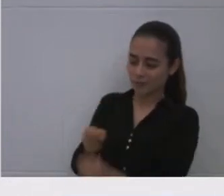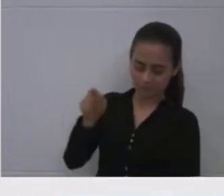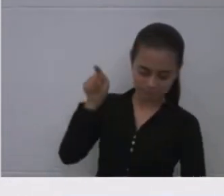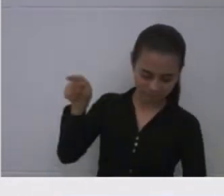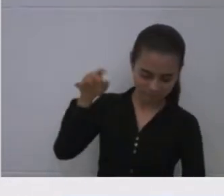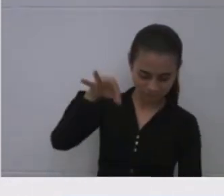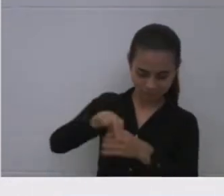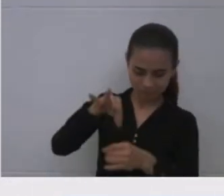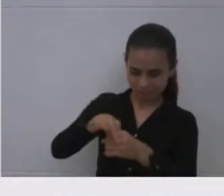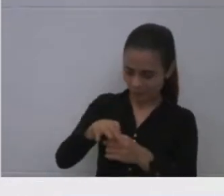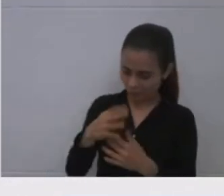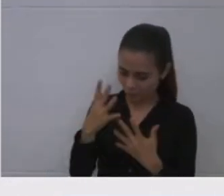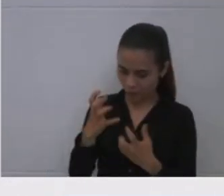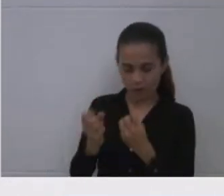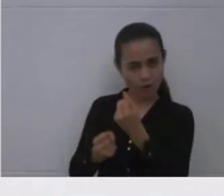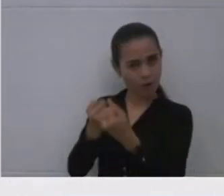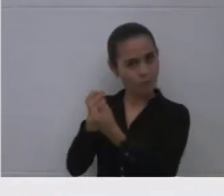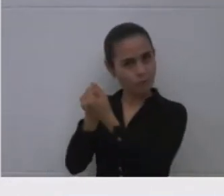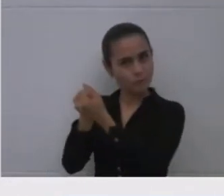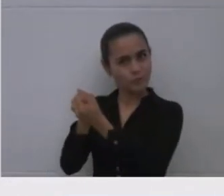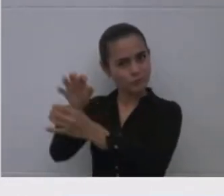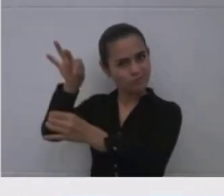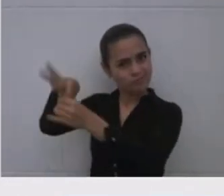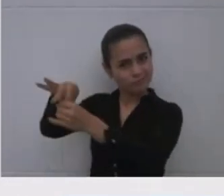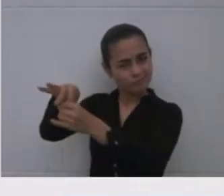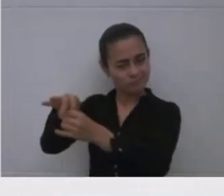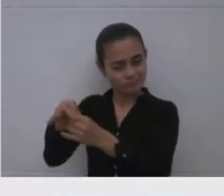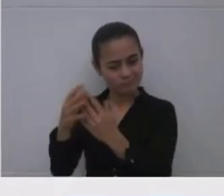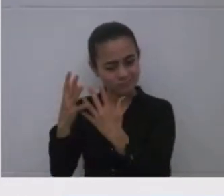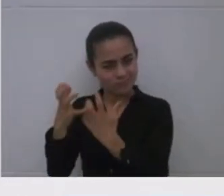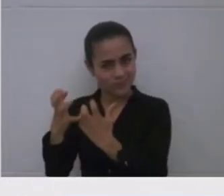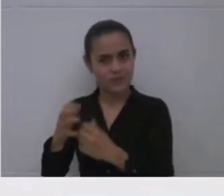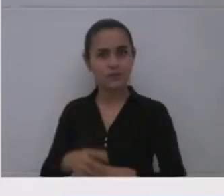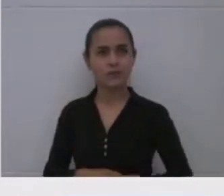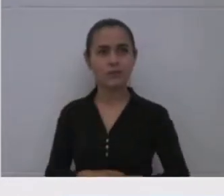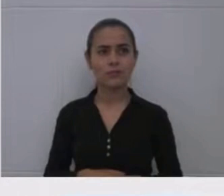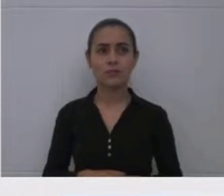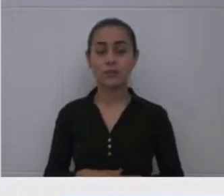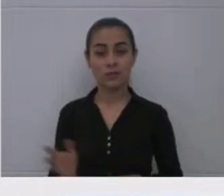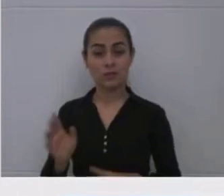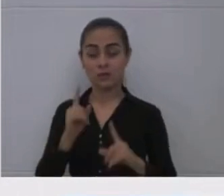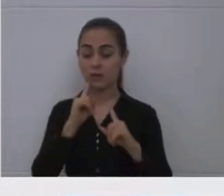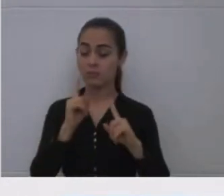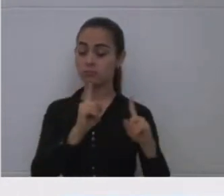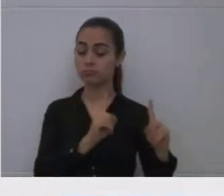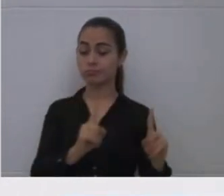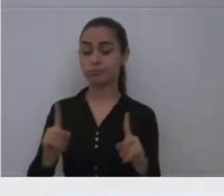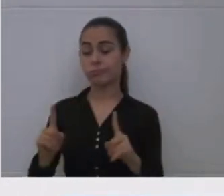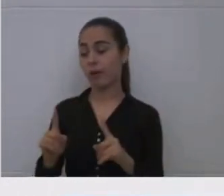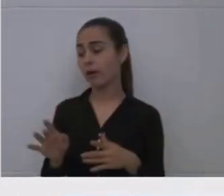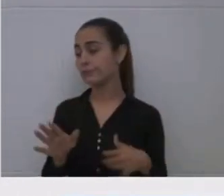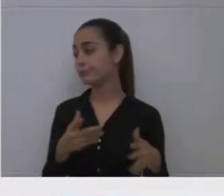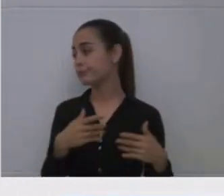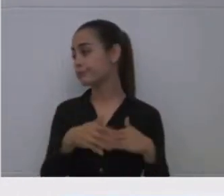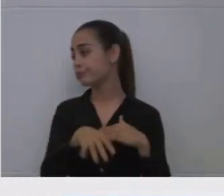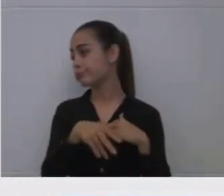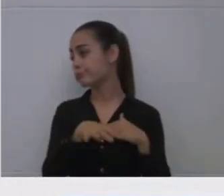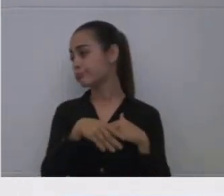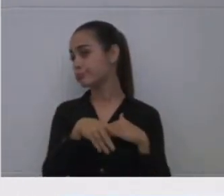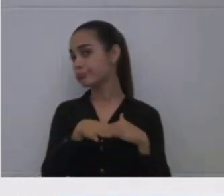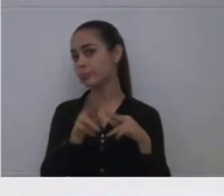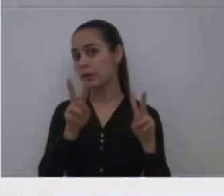darle mi voto de confianza, y no es un voto común y corriente. Este no es un discurso más pasajero que me estoy echando como